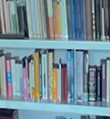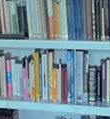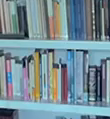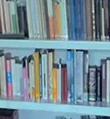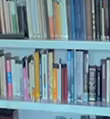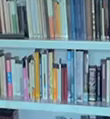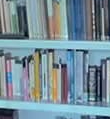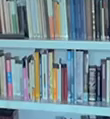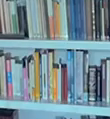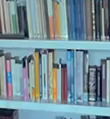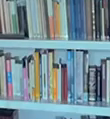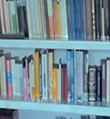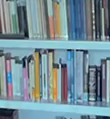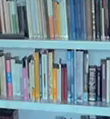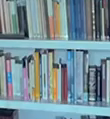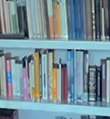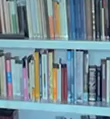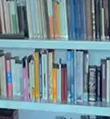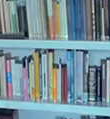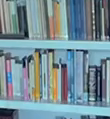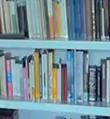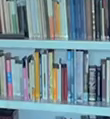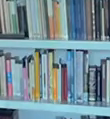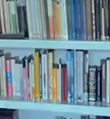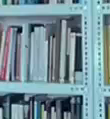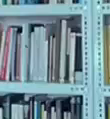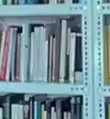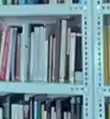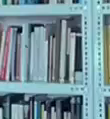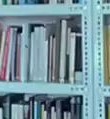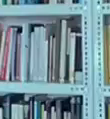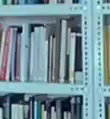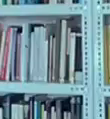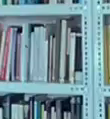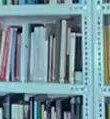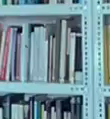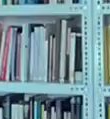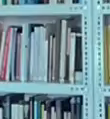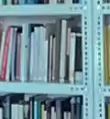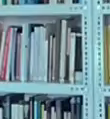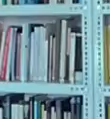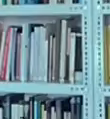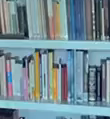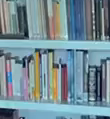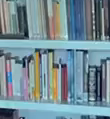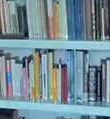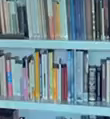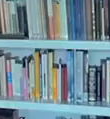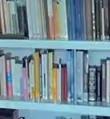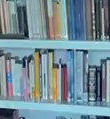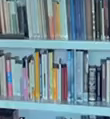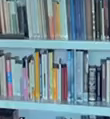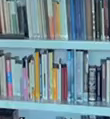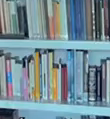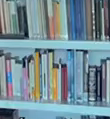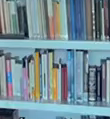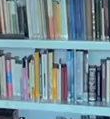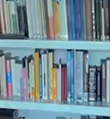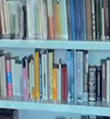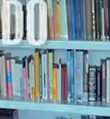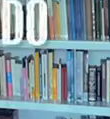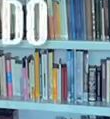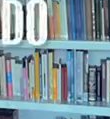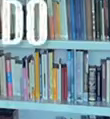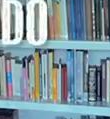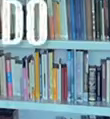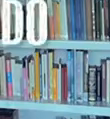news. Fíjense que en 1832 una institución sanitaria francesa advertía en plena época del